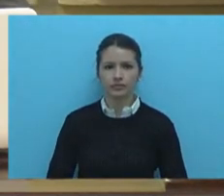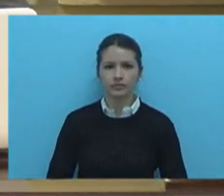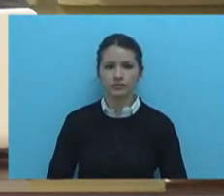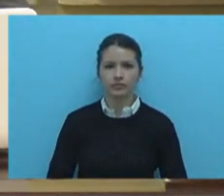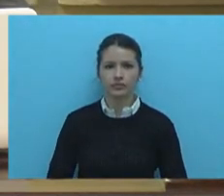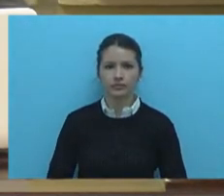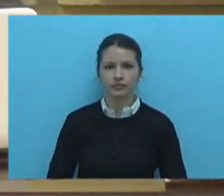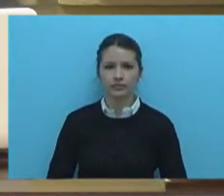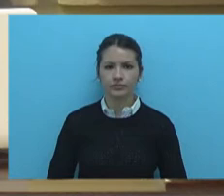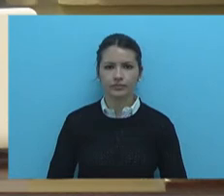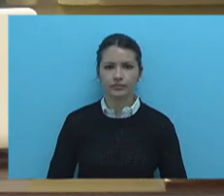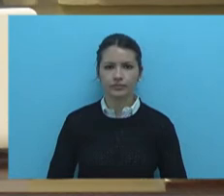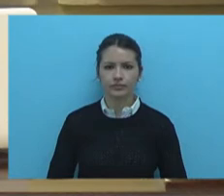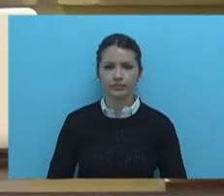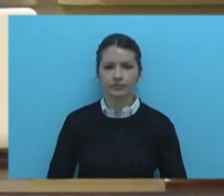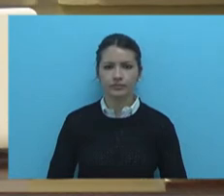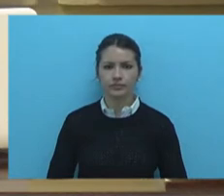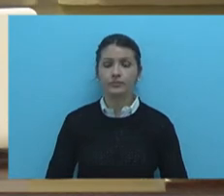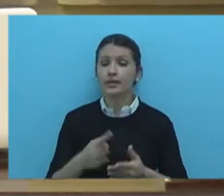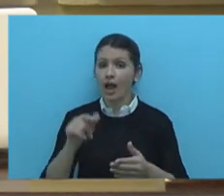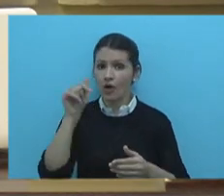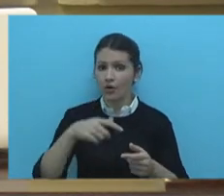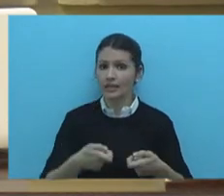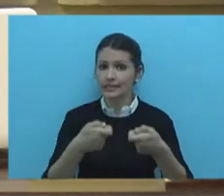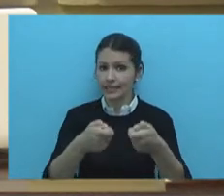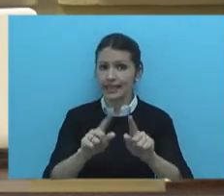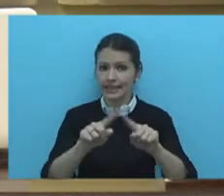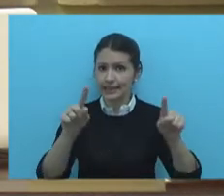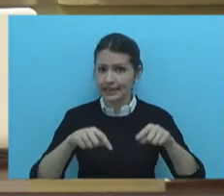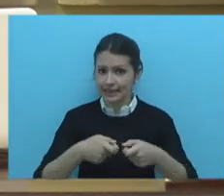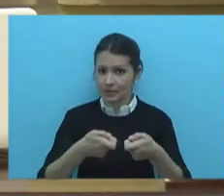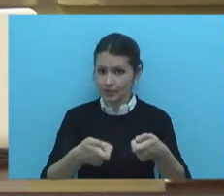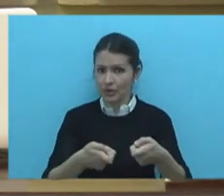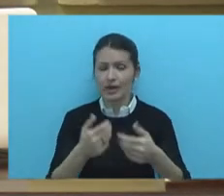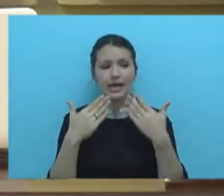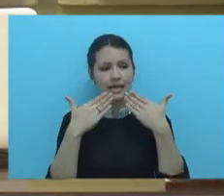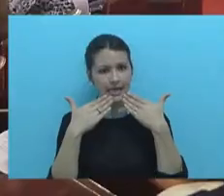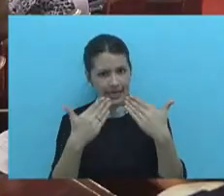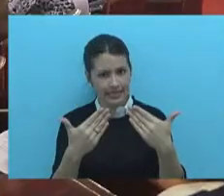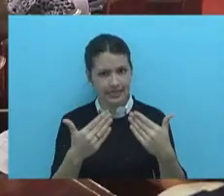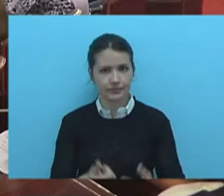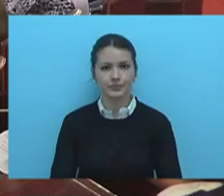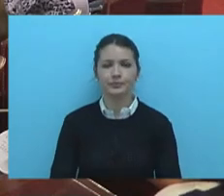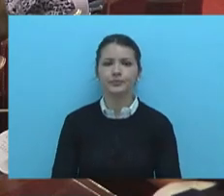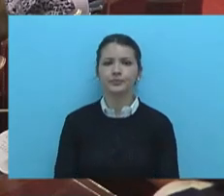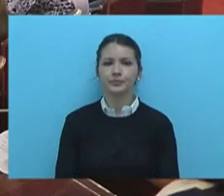Bueno, ahora vamos a dar inicio a la entrega de los diplomas. Muchas gracias por todo.